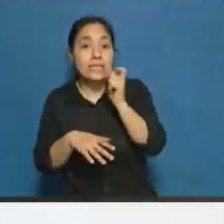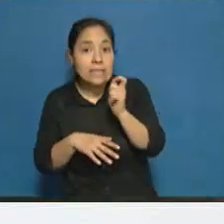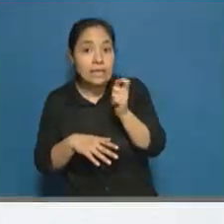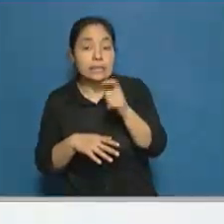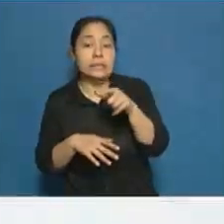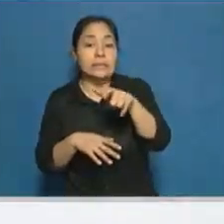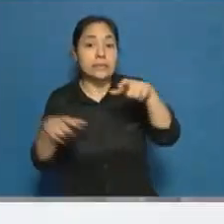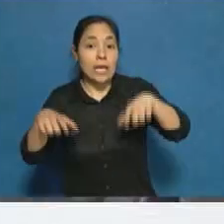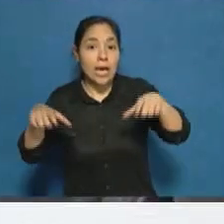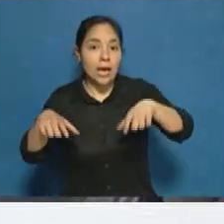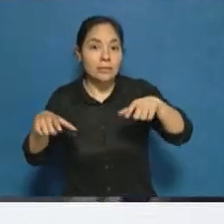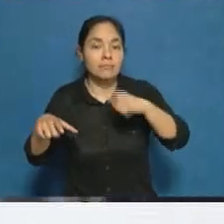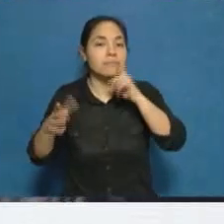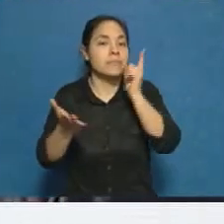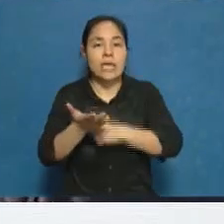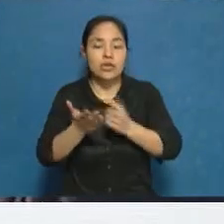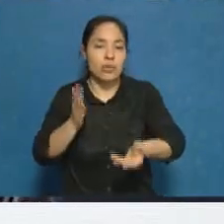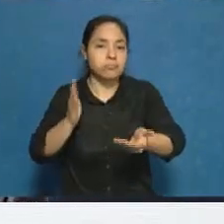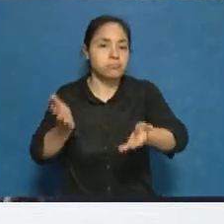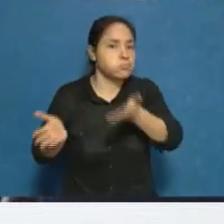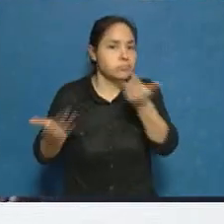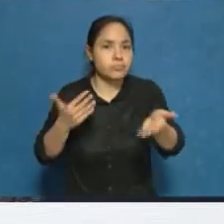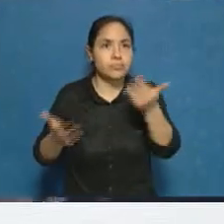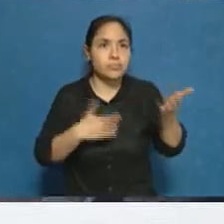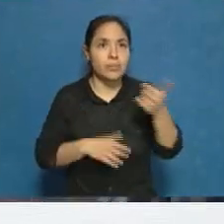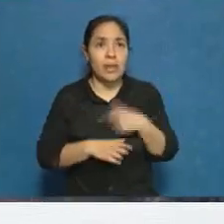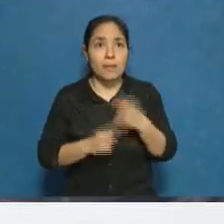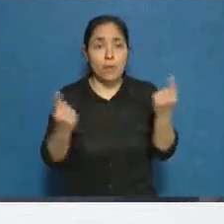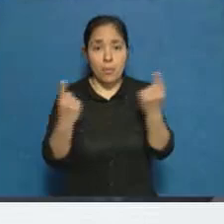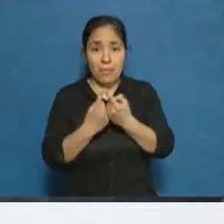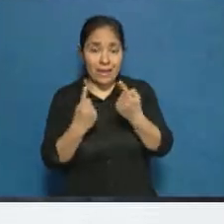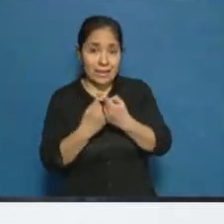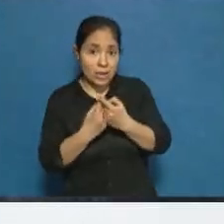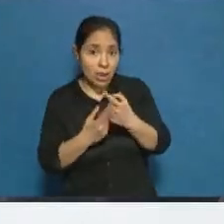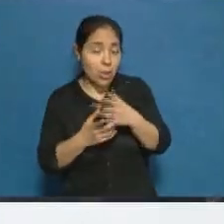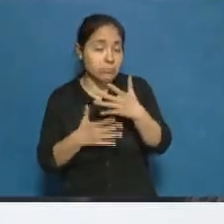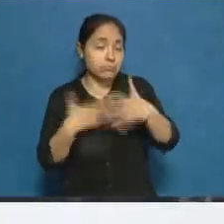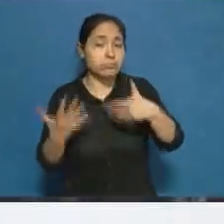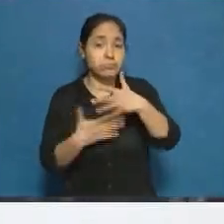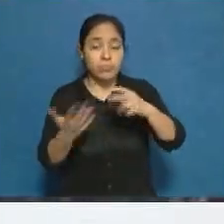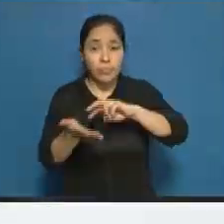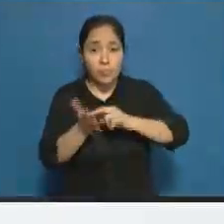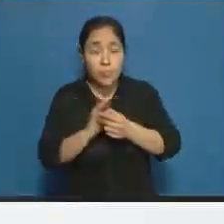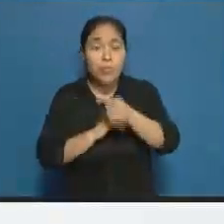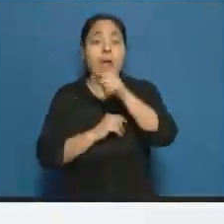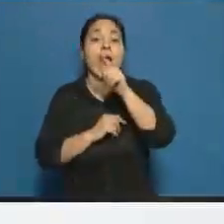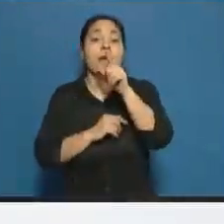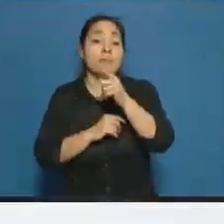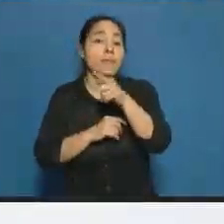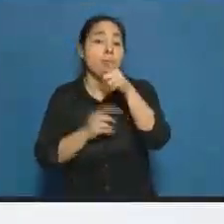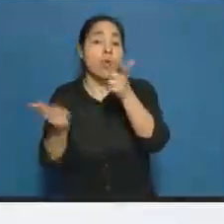las instalaciones. Los incidentes fueron después del partido y la Liga, bueno, lo que es el Tribunal de Pena de la Liga,